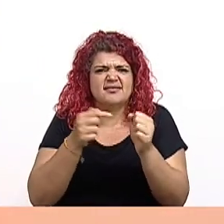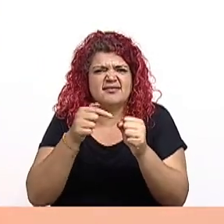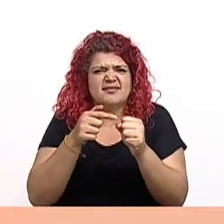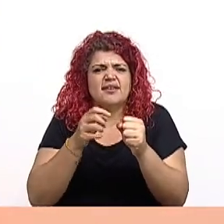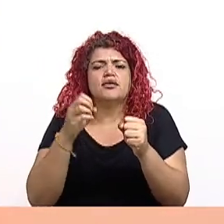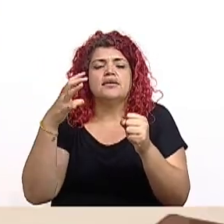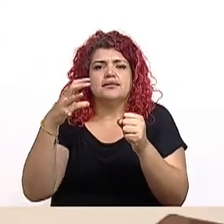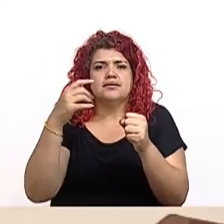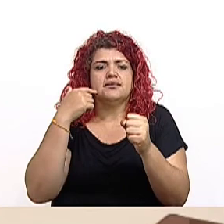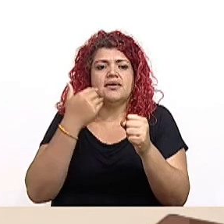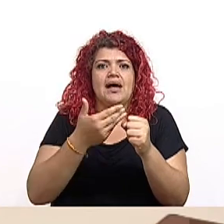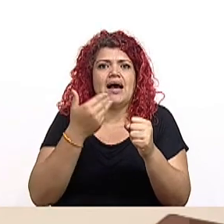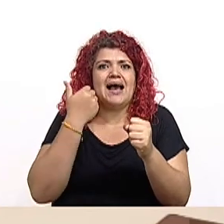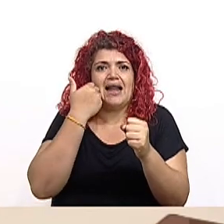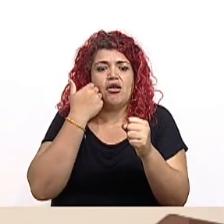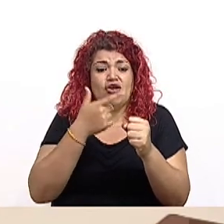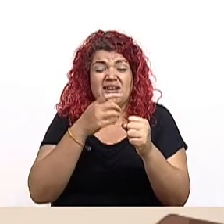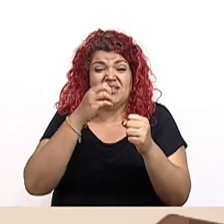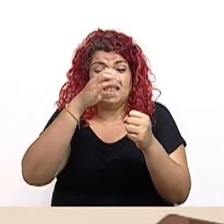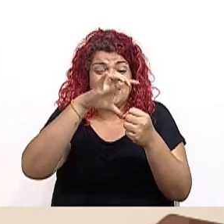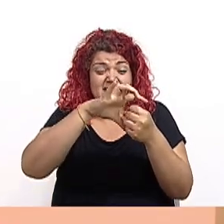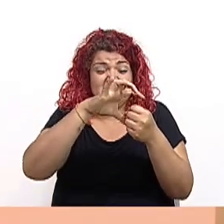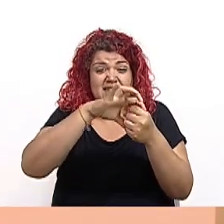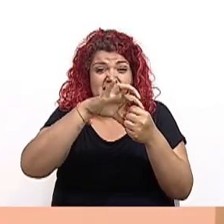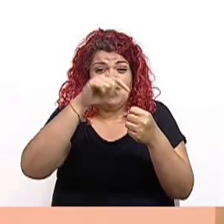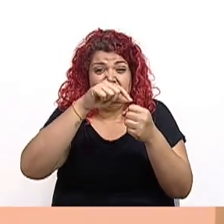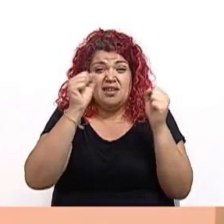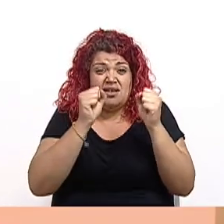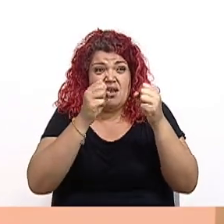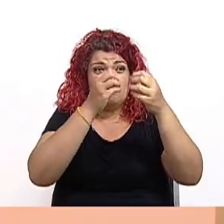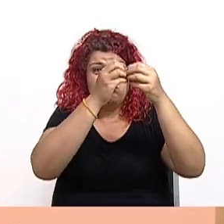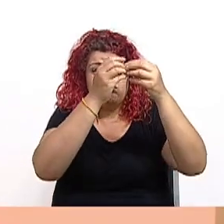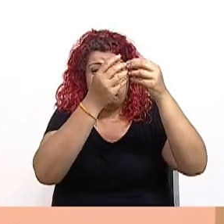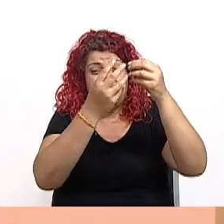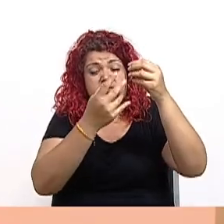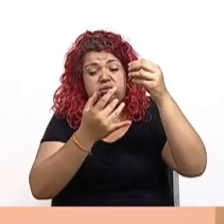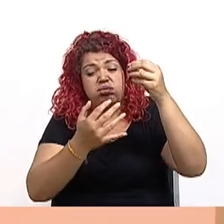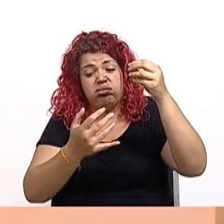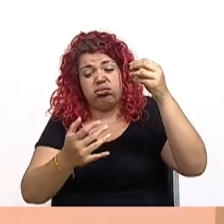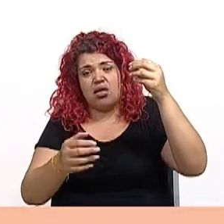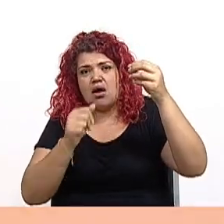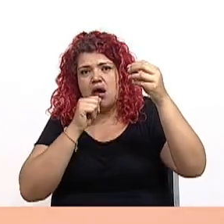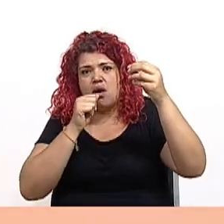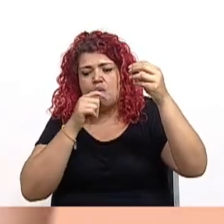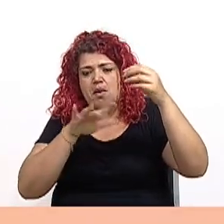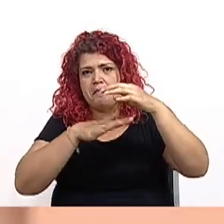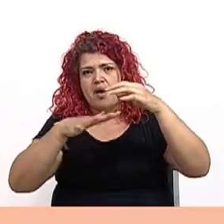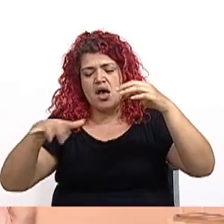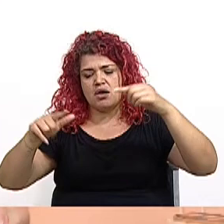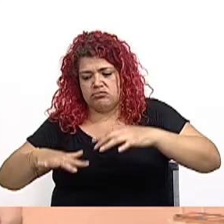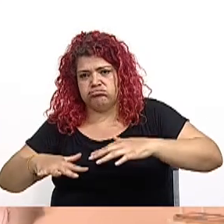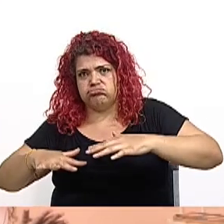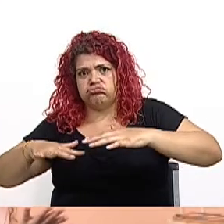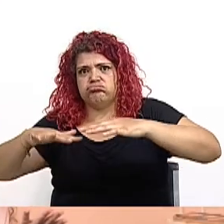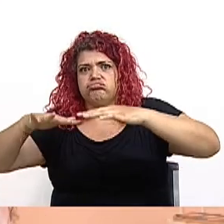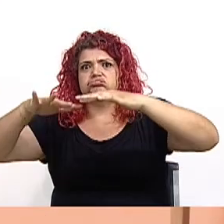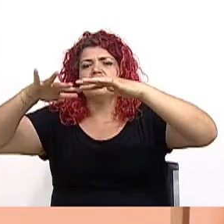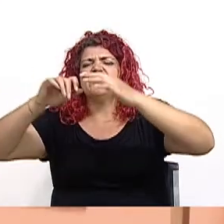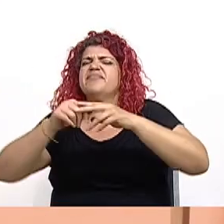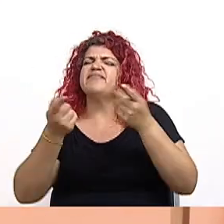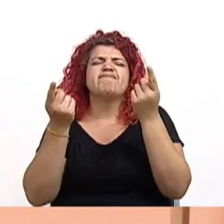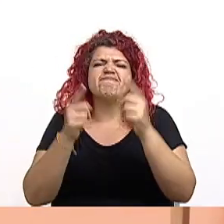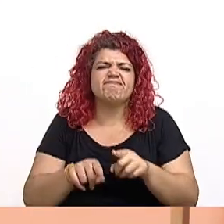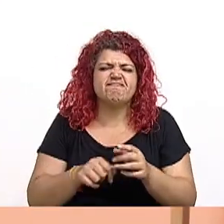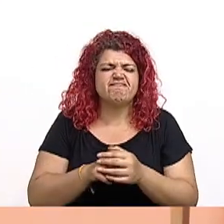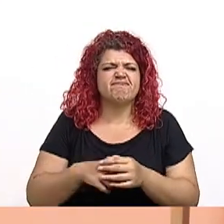Entonces vemos que el hielo que está en los polos se está derritiendo y los mares están subiendo de nivel. ¿Y qué sucede?